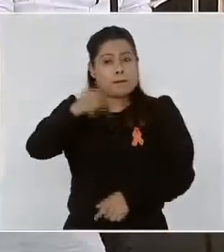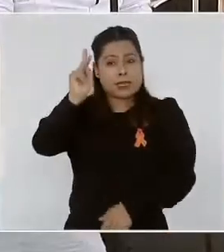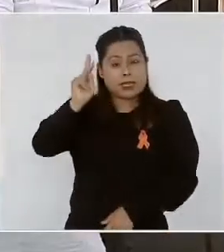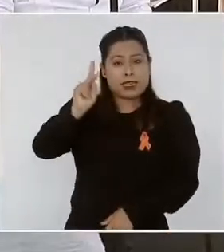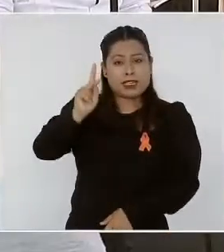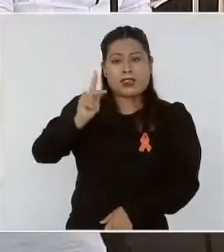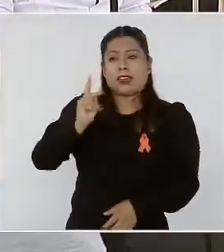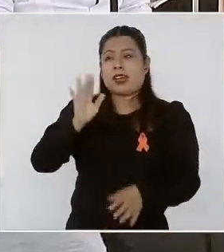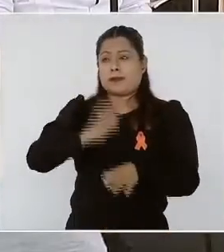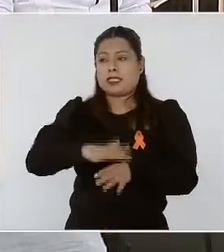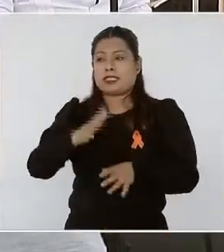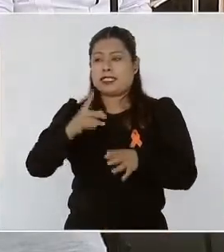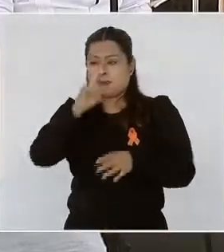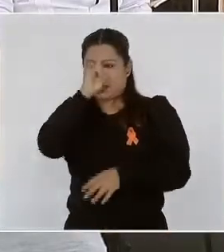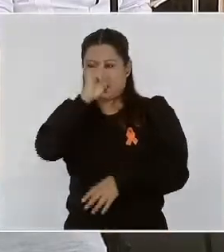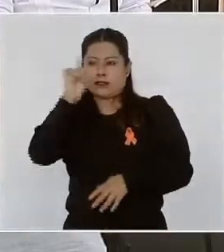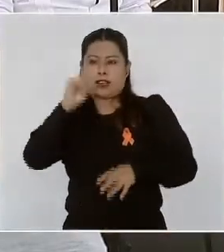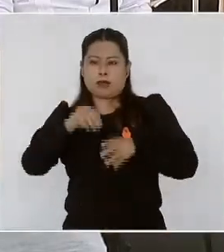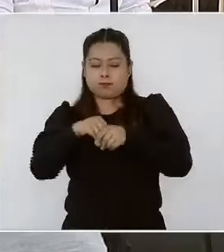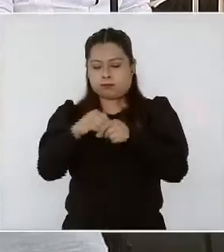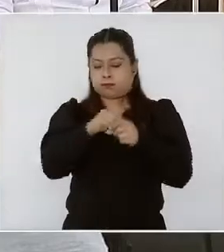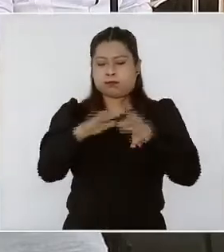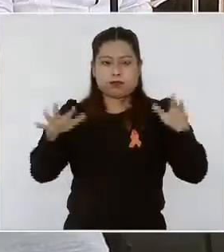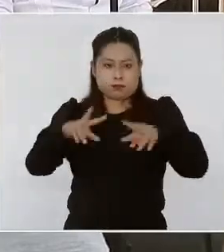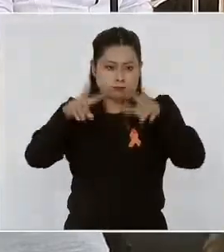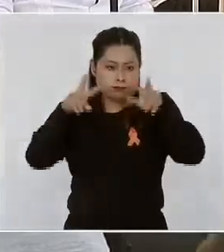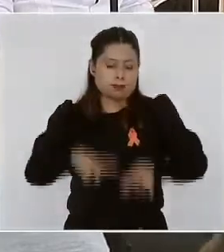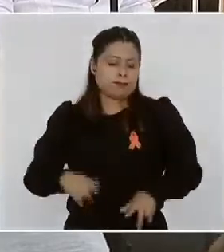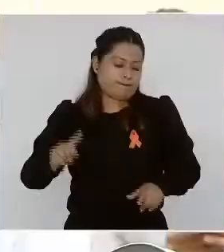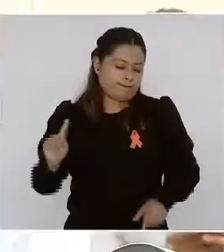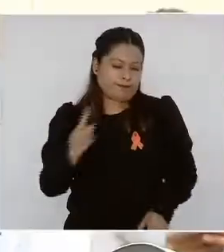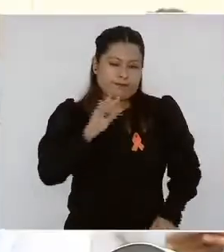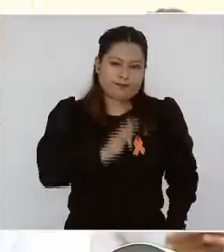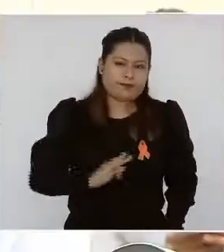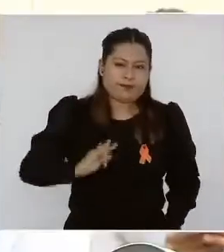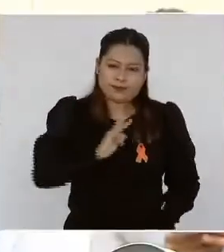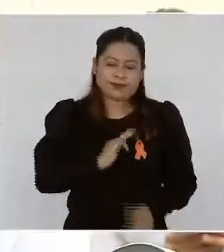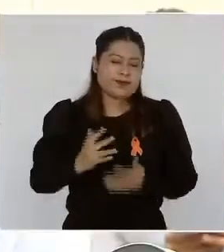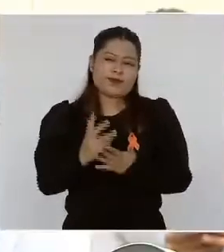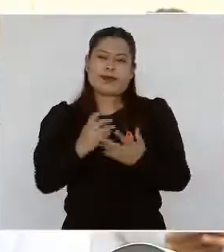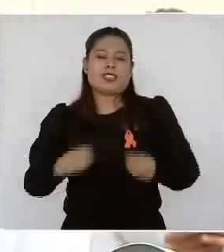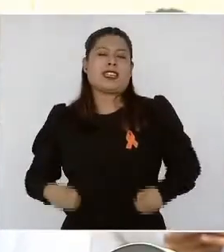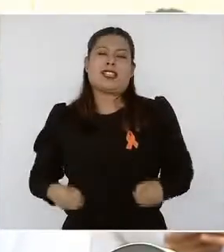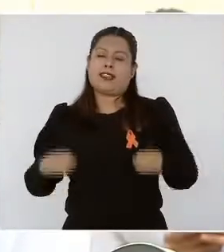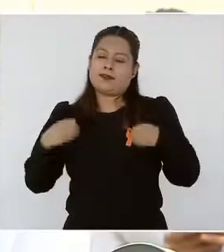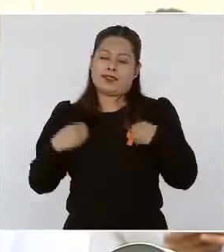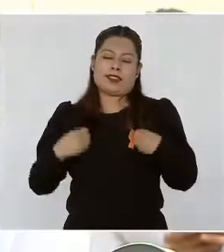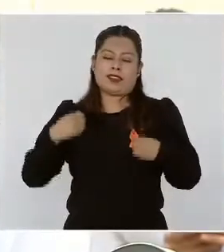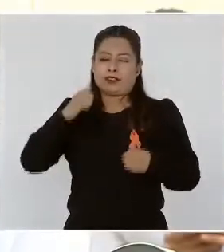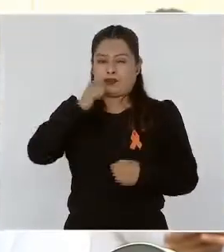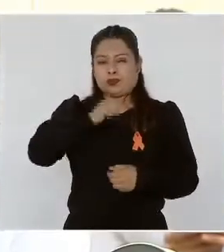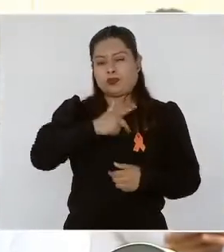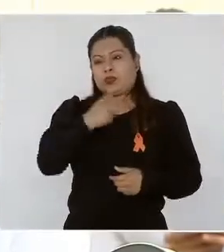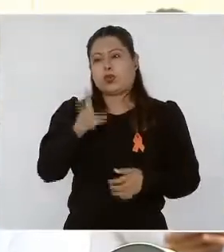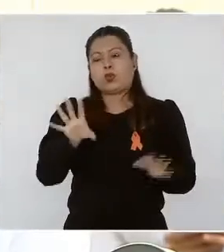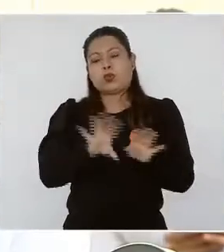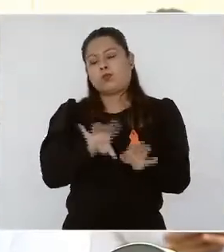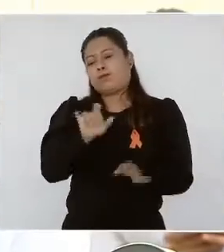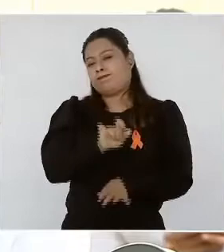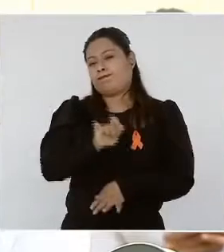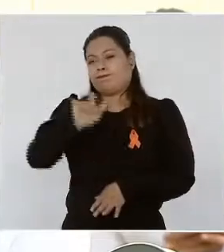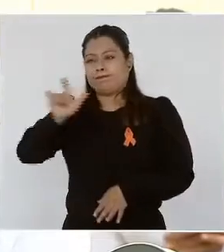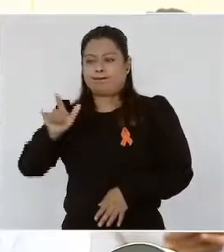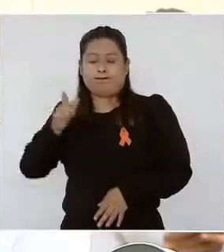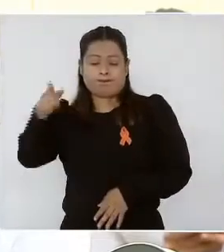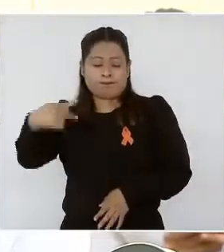va a allanar, va a ser más fácil que realmente seas feliz y ganes la vida dignamente con una profesión para la